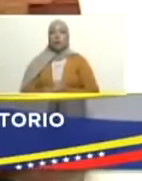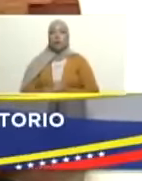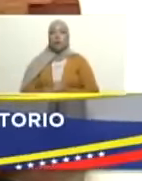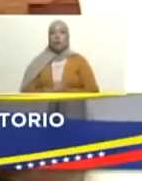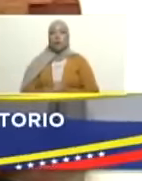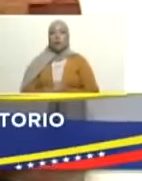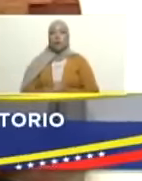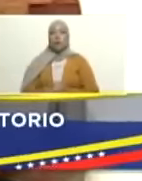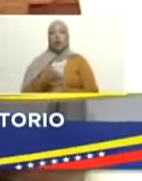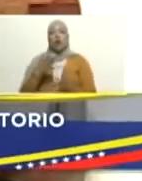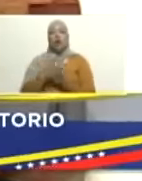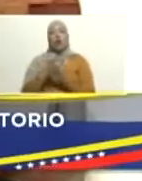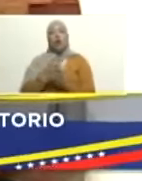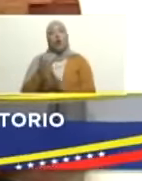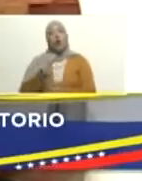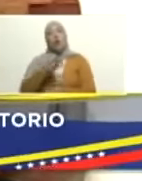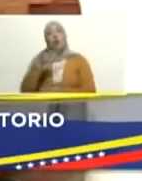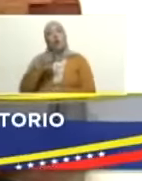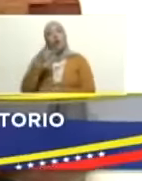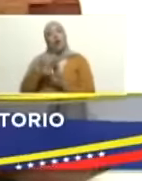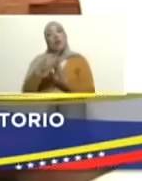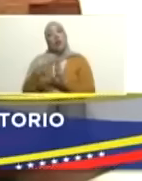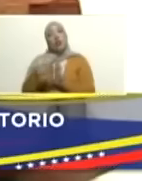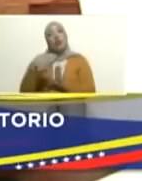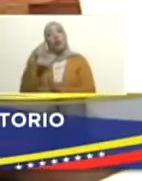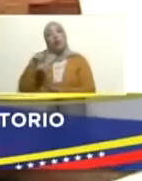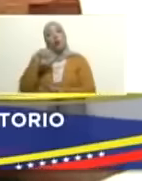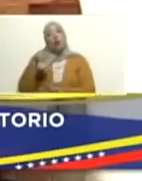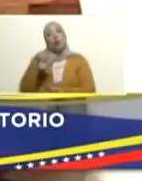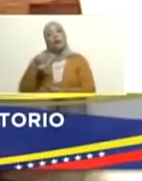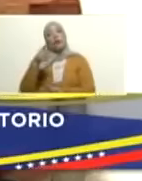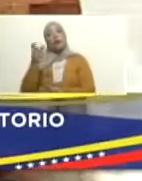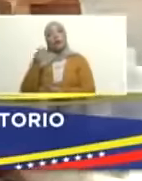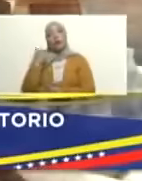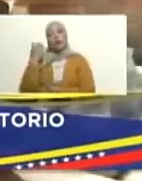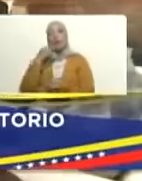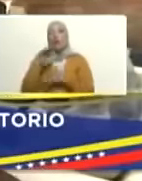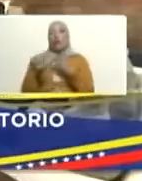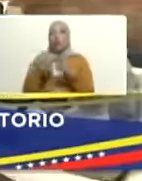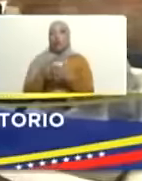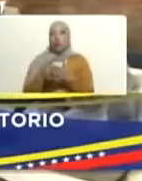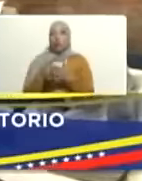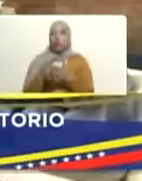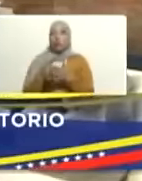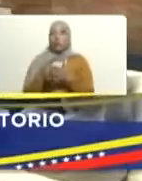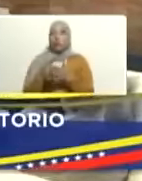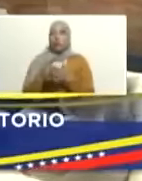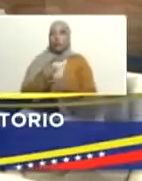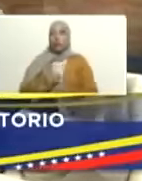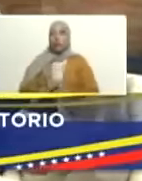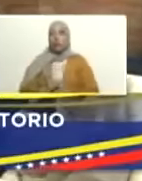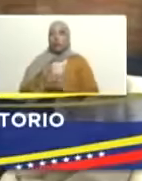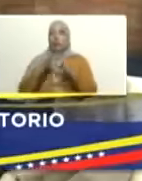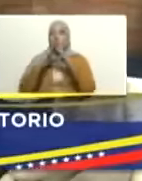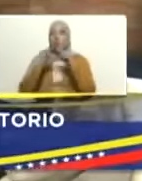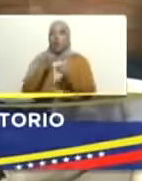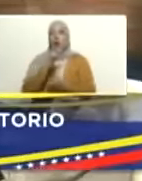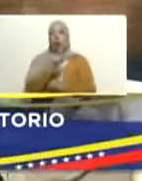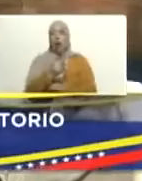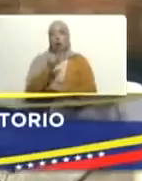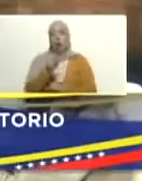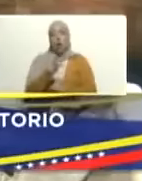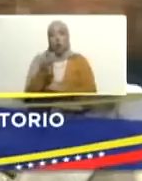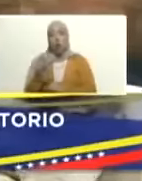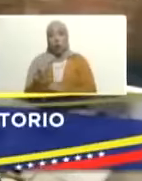denominado sobre la promoción de los derechos políticos y garantías electorales para todos. Y todas deberían ser, ¿no?